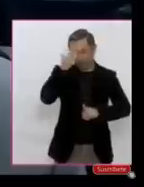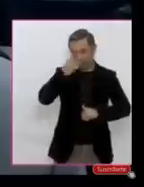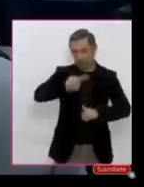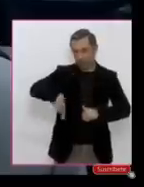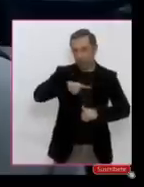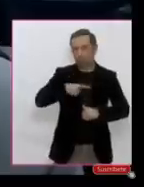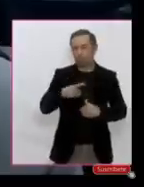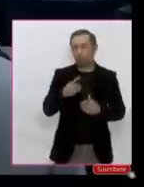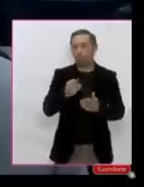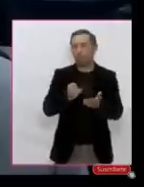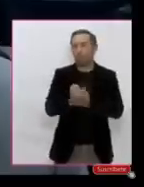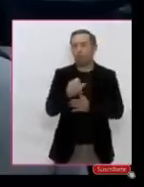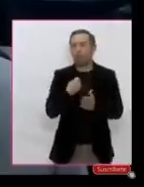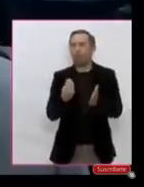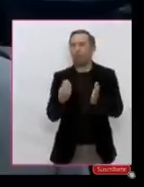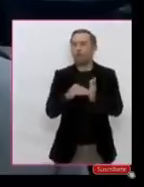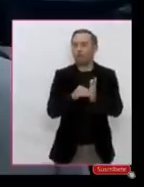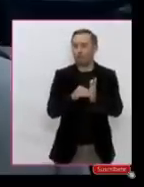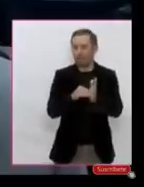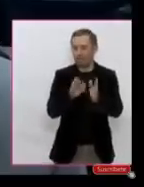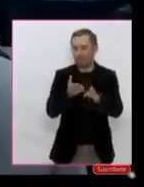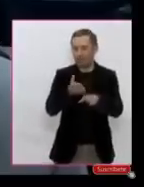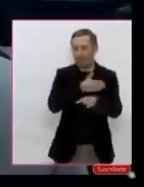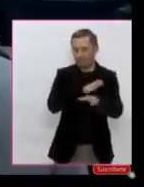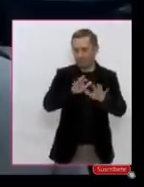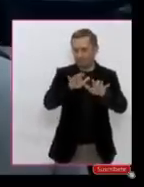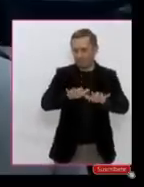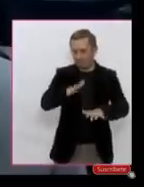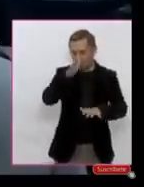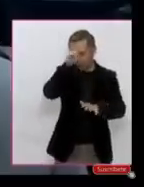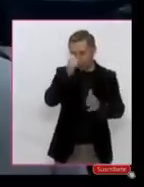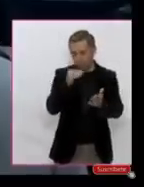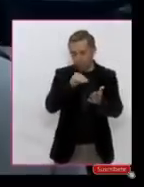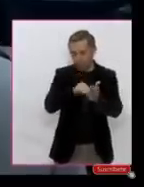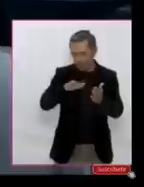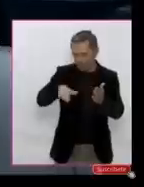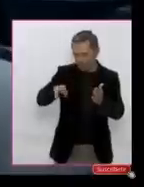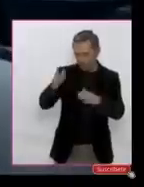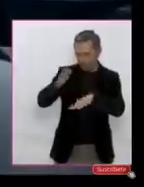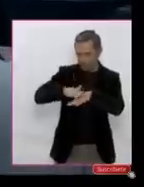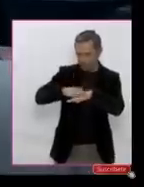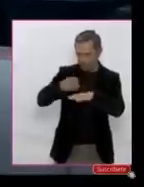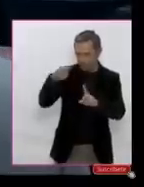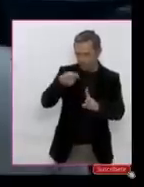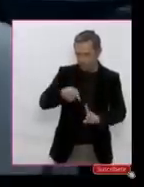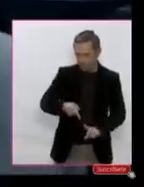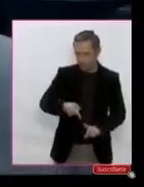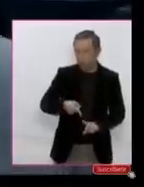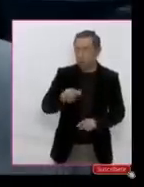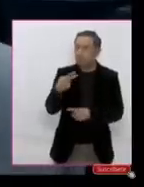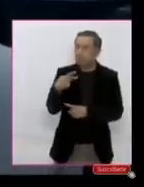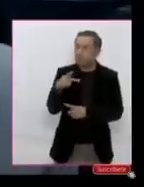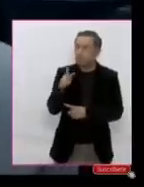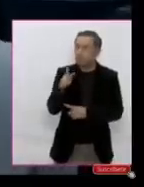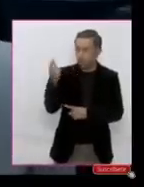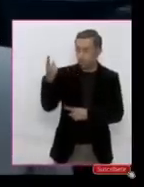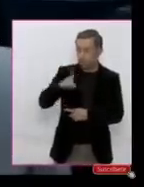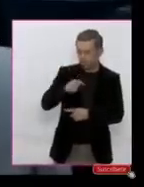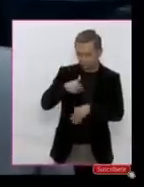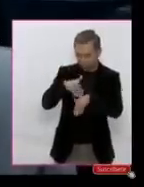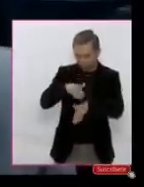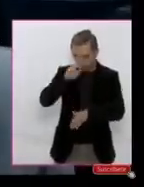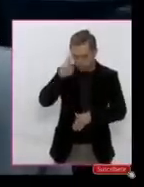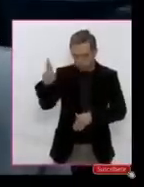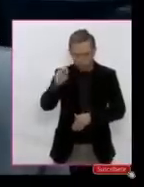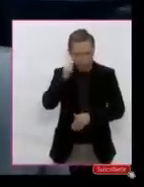emitir el acuerdo mencionado en el señalamiento específico sin embargo y estamos acatando como